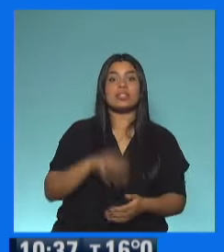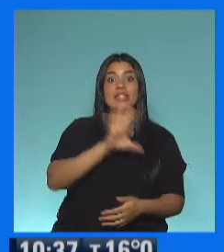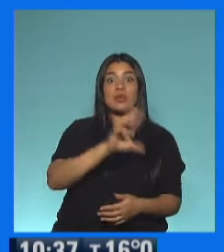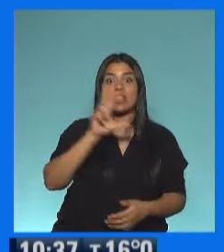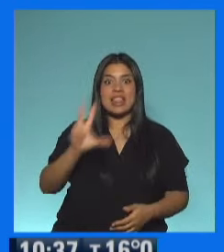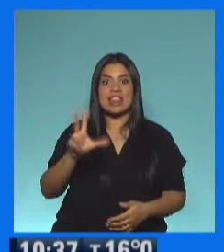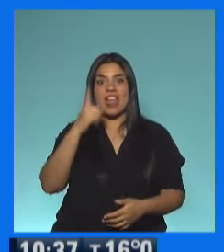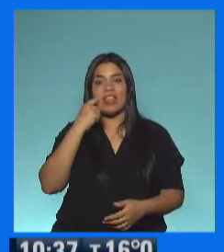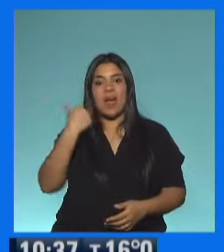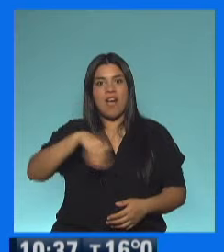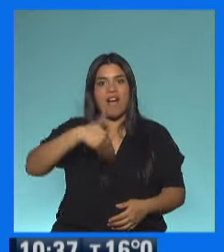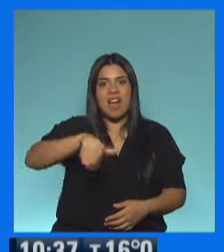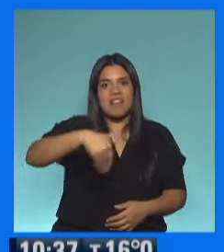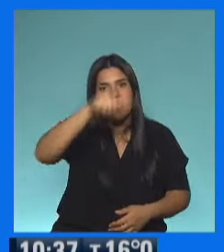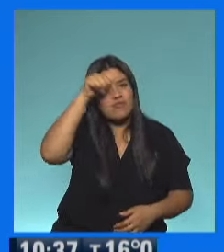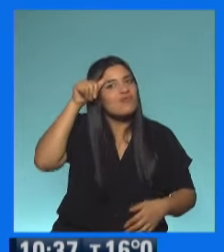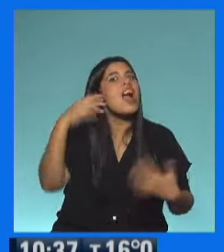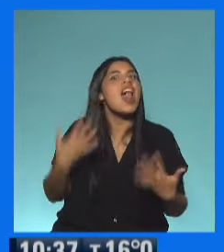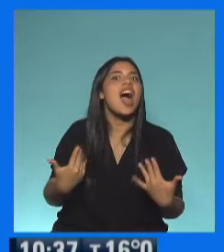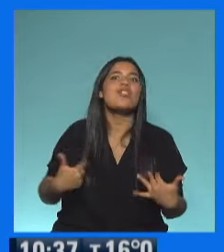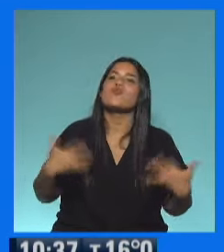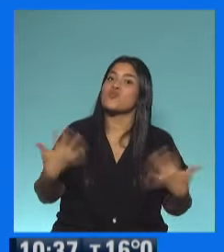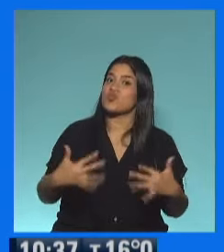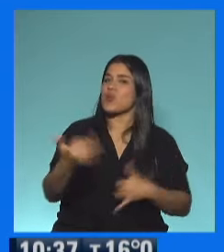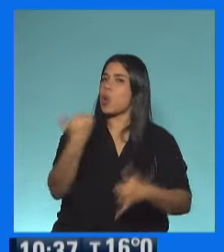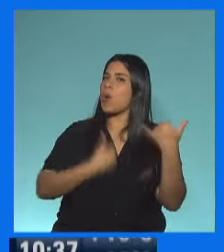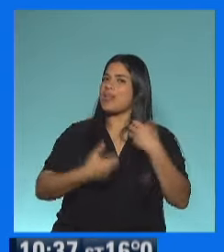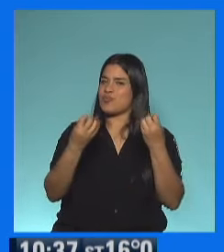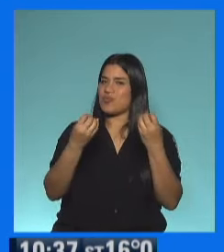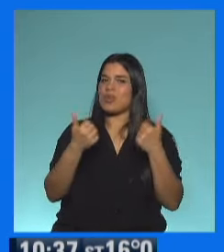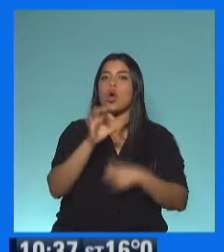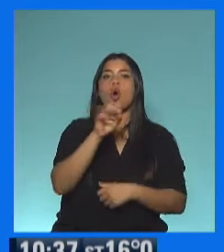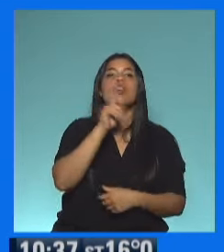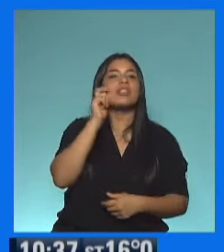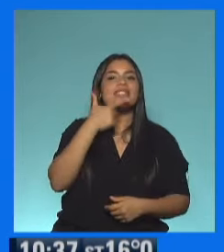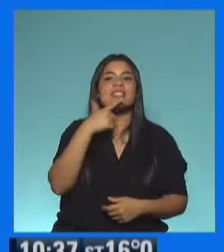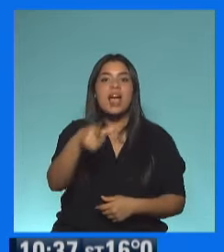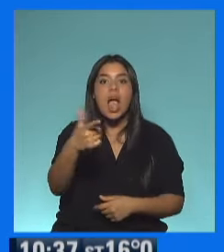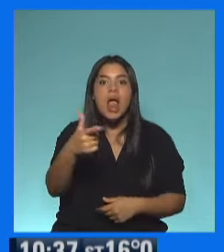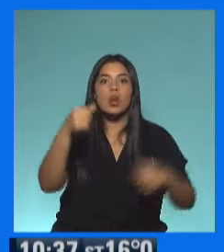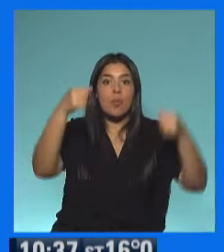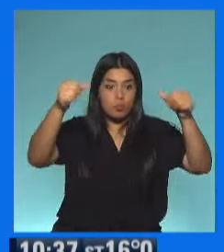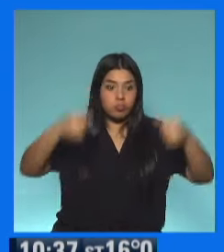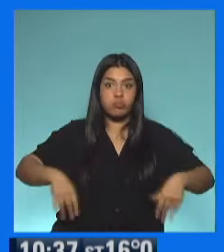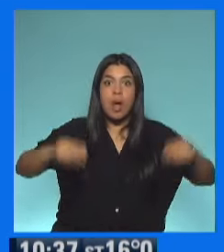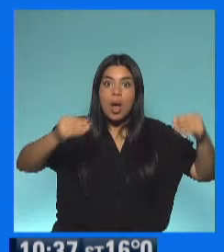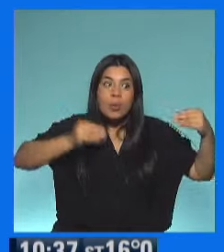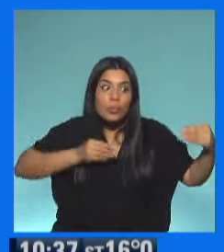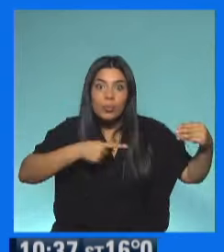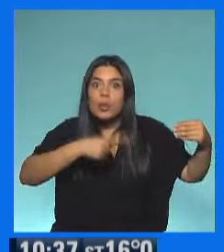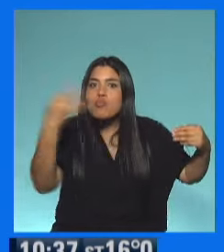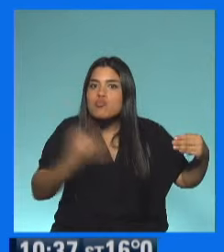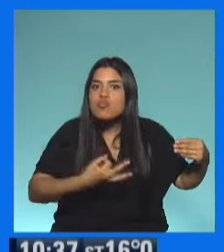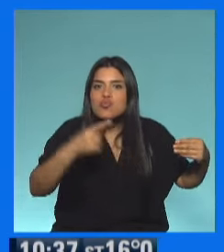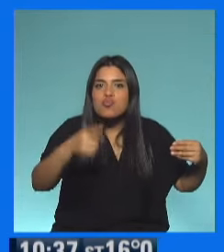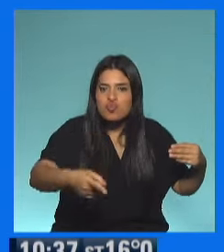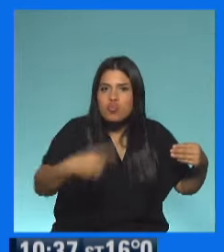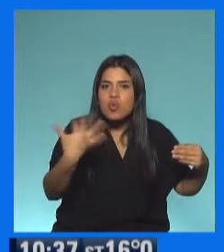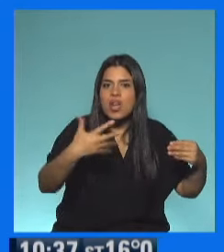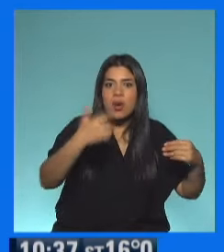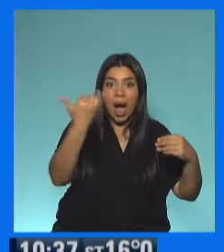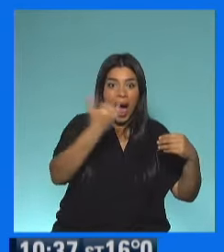para el esa verano. Esa nos avisa todo cuánto falta. ¡Otis, mirá! Se hizo el estandarte de la murga de Seguimos Educando, hermosa con